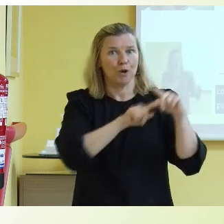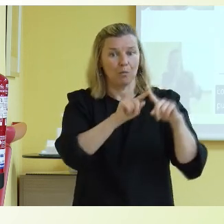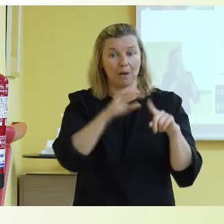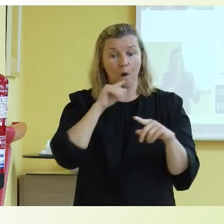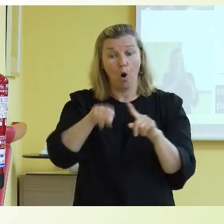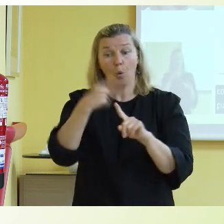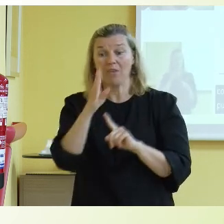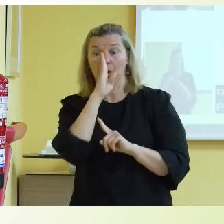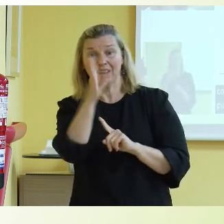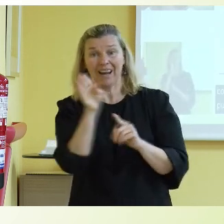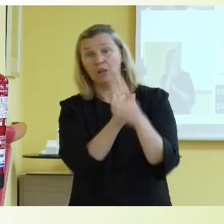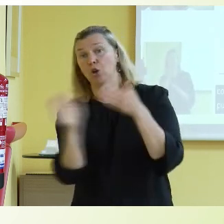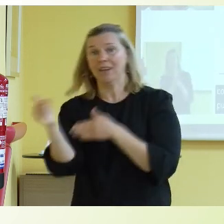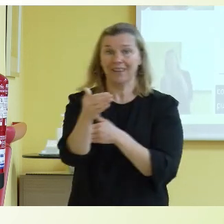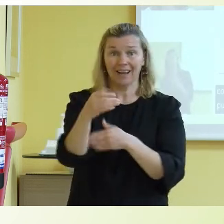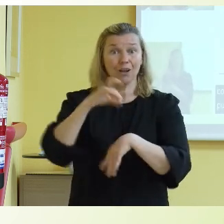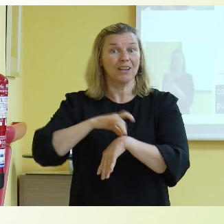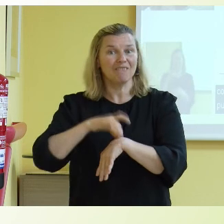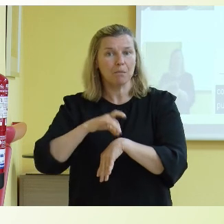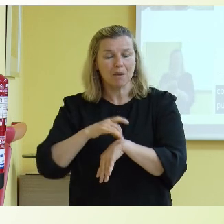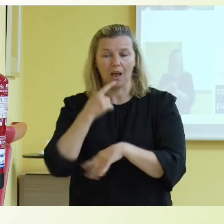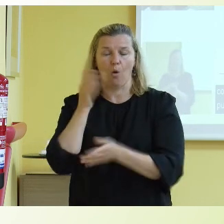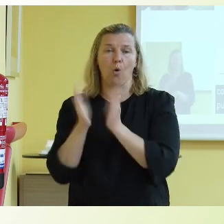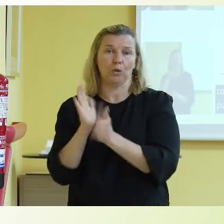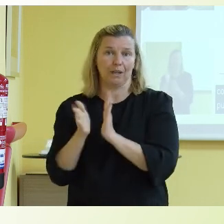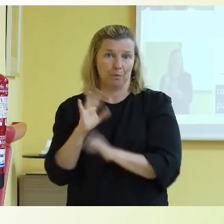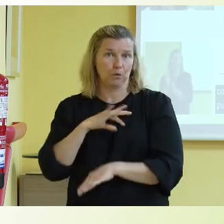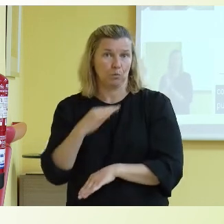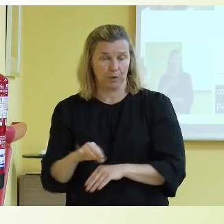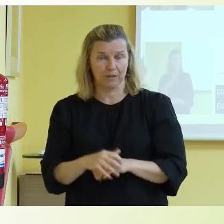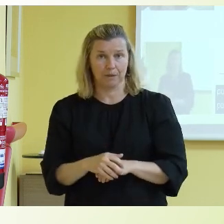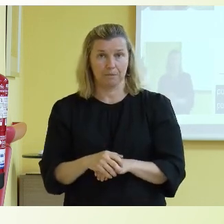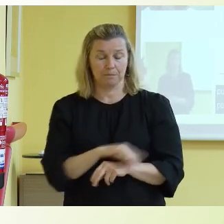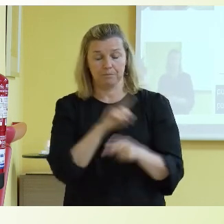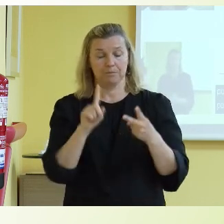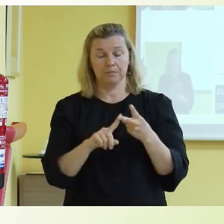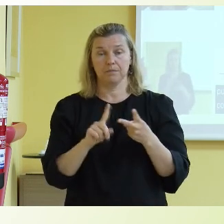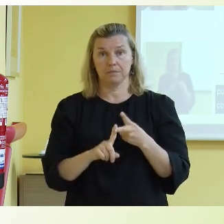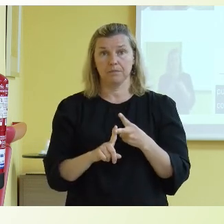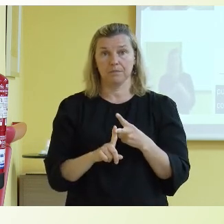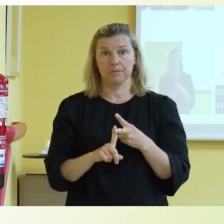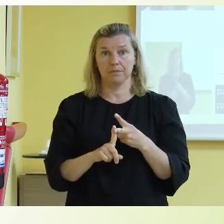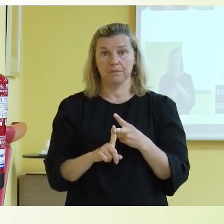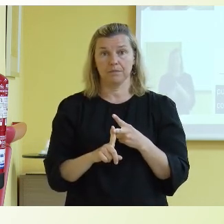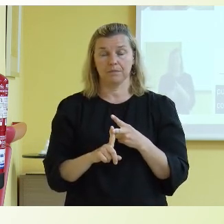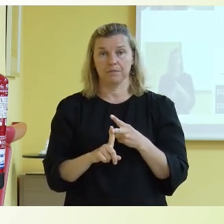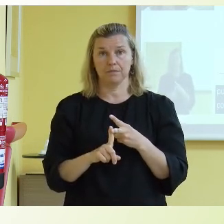directa o indirecta de la enfermedad o de su tratamiento. En segundo lugar,